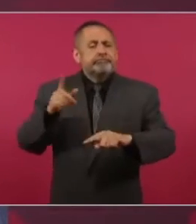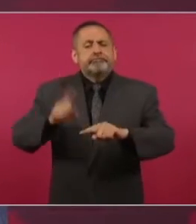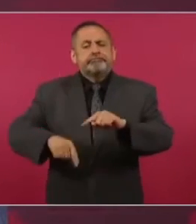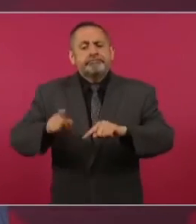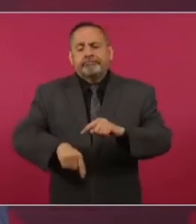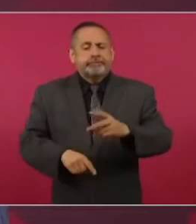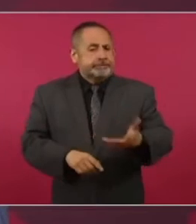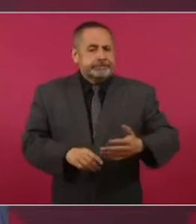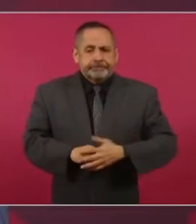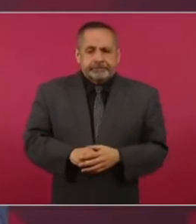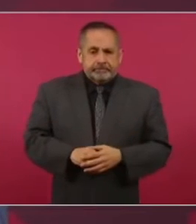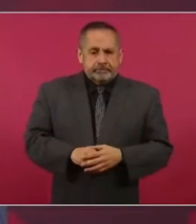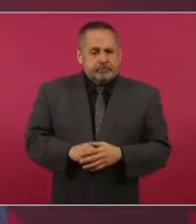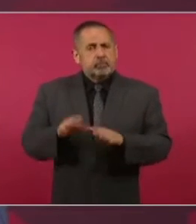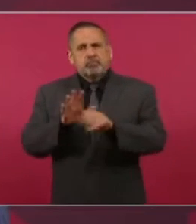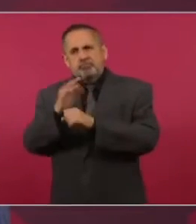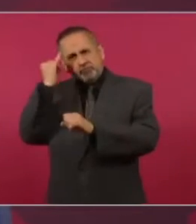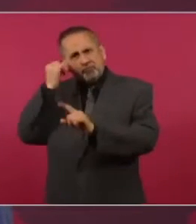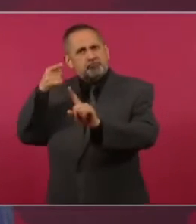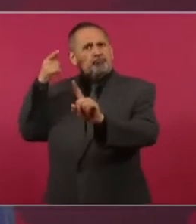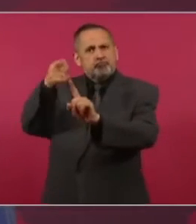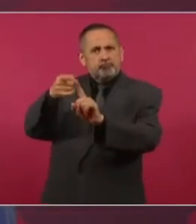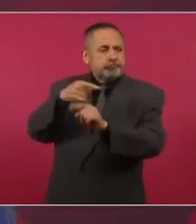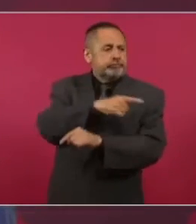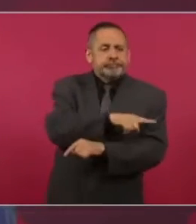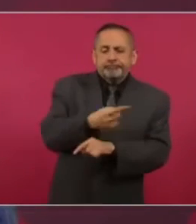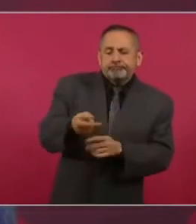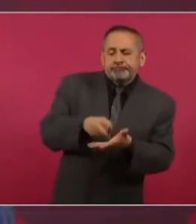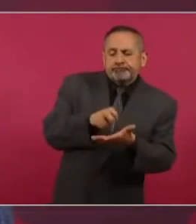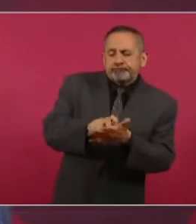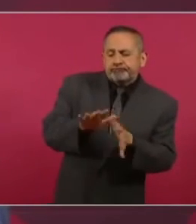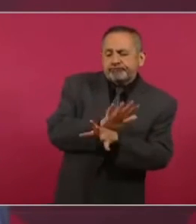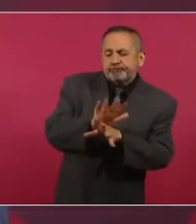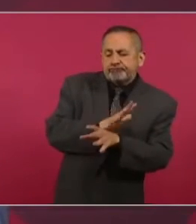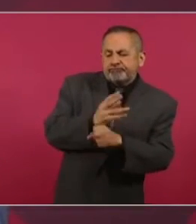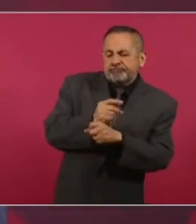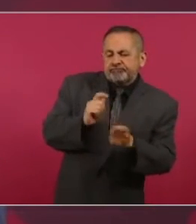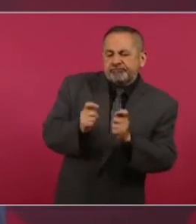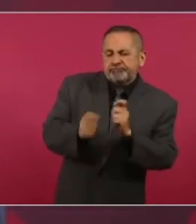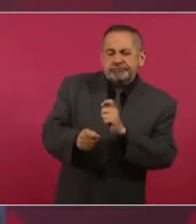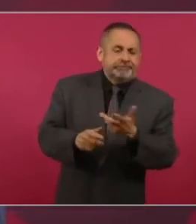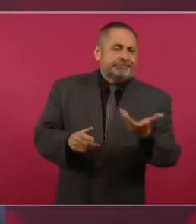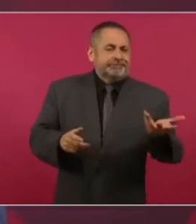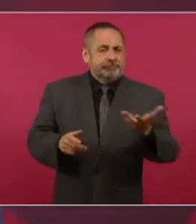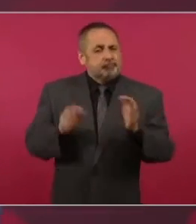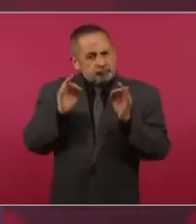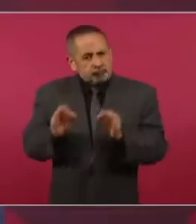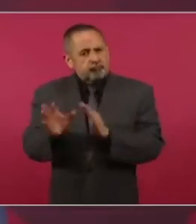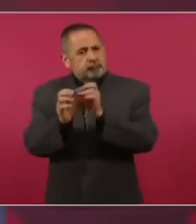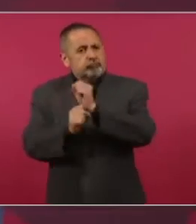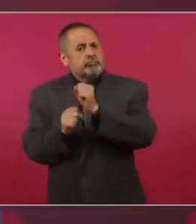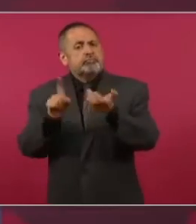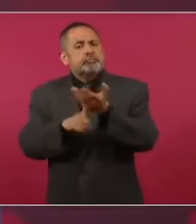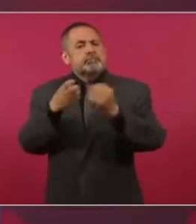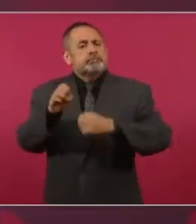la letra y el espíritu original de la Constitución del 17? Casi